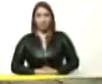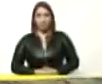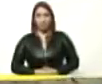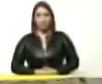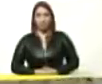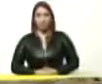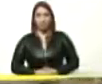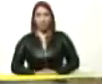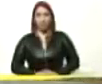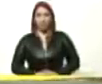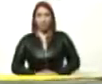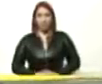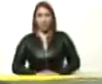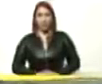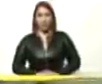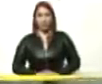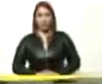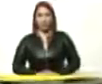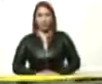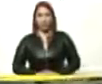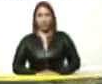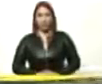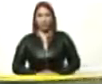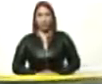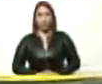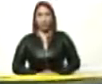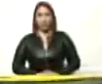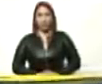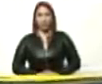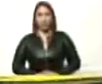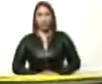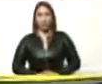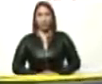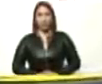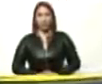Un año importante.